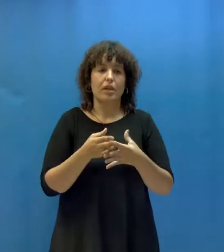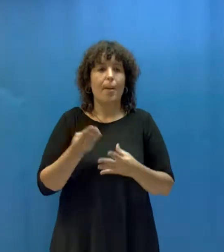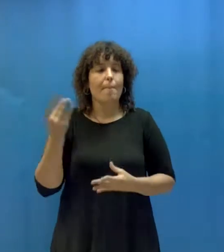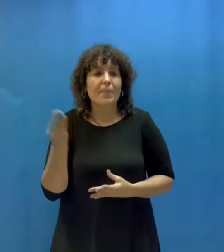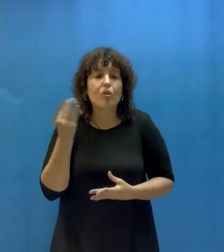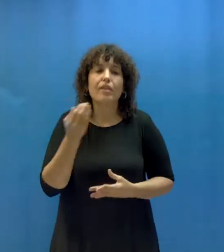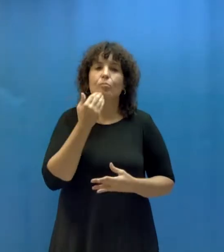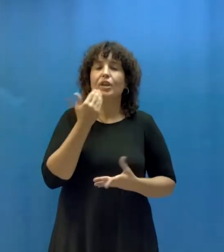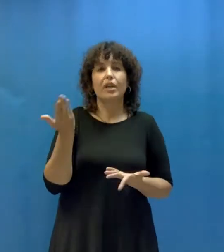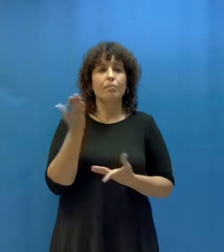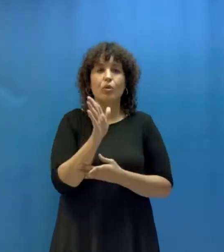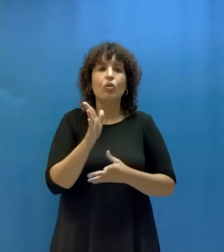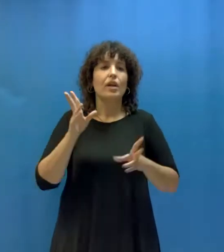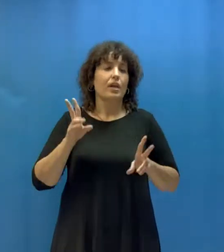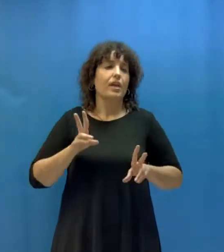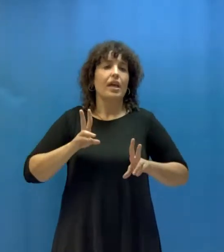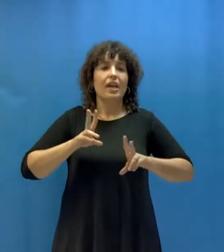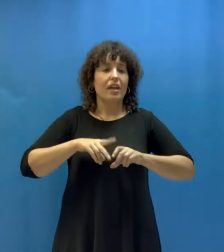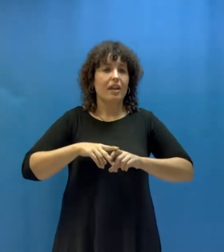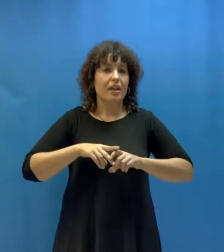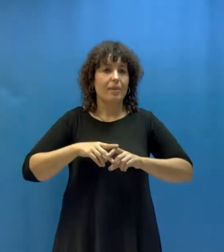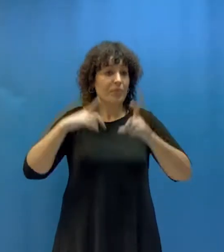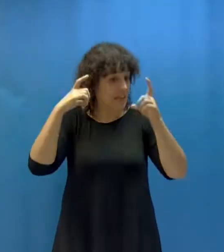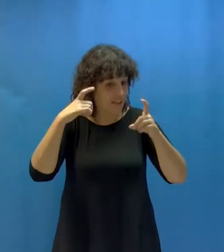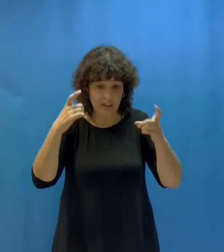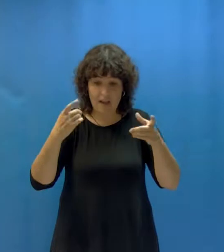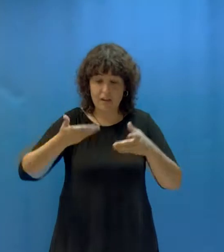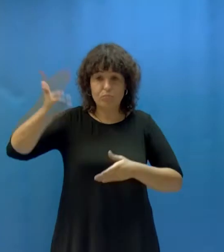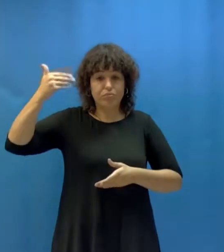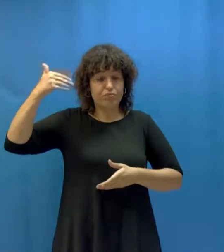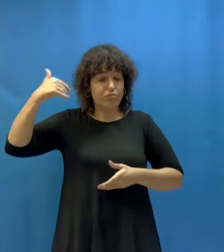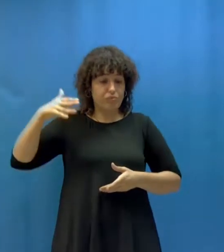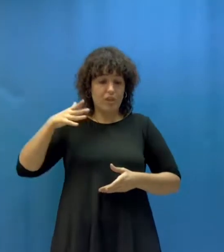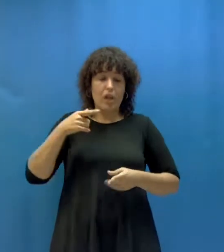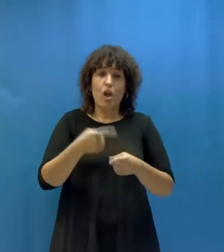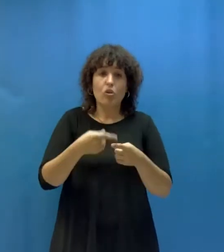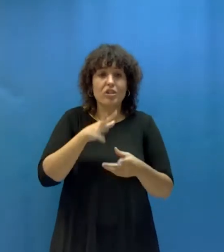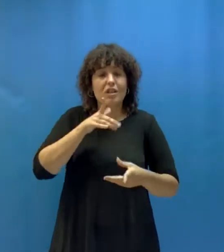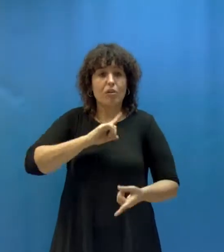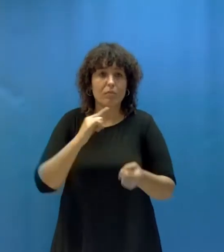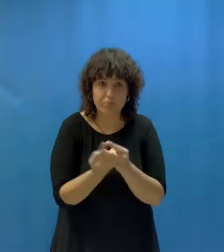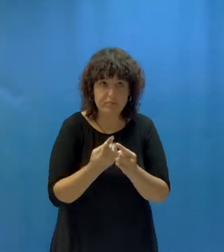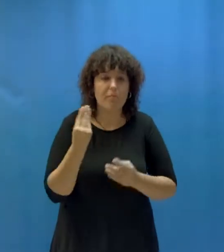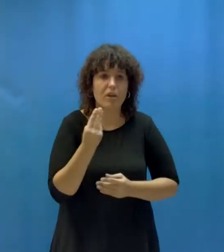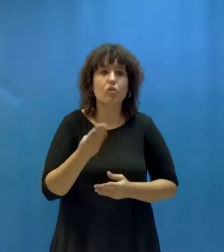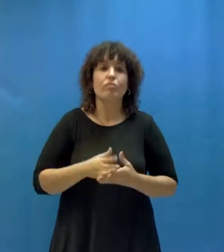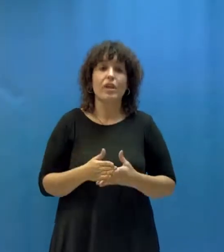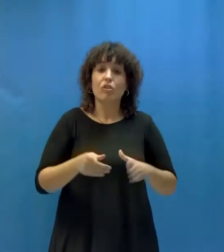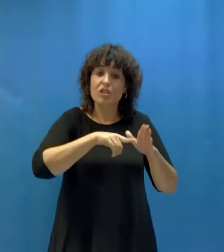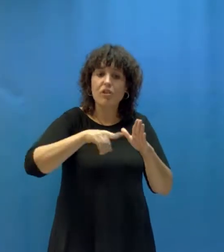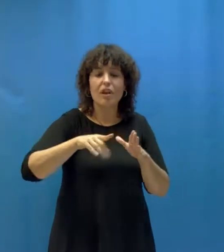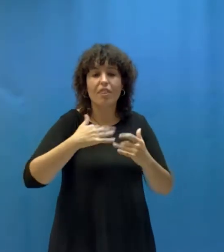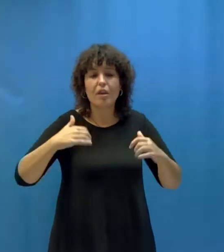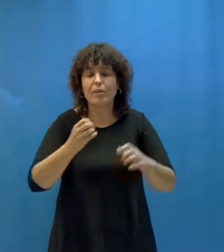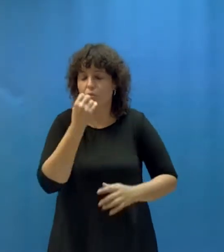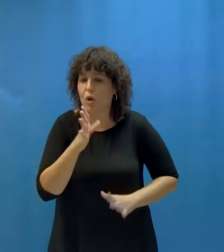medidas, la concurrencia pública y no caer más en los errores del pasado. Por eso estamos satisfechos de que esta ordenanza llegue al Pleno, pero otra cosa es cómo